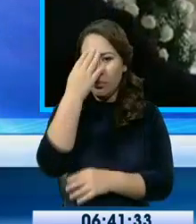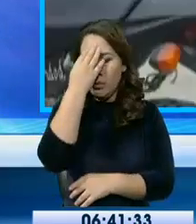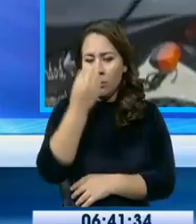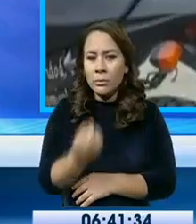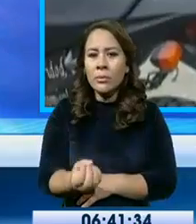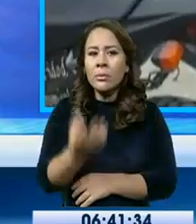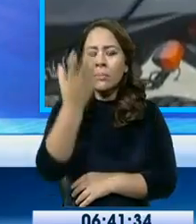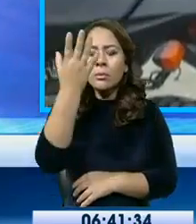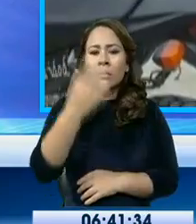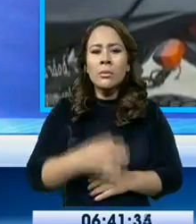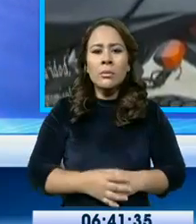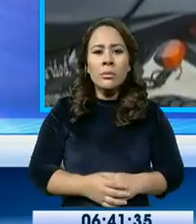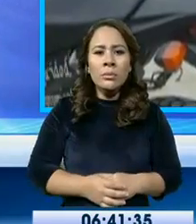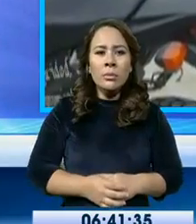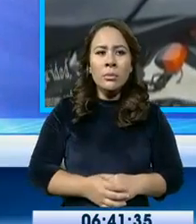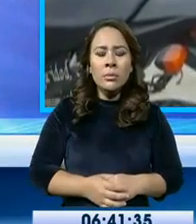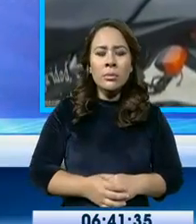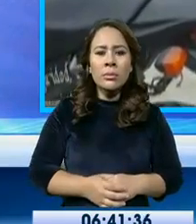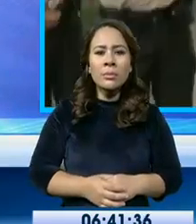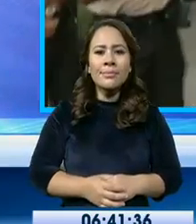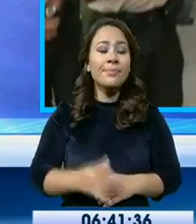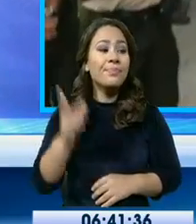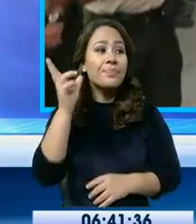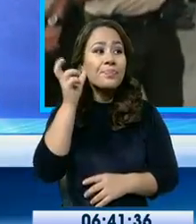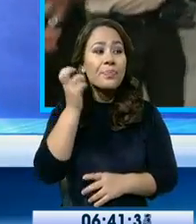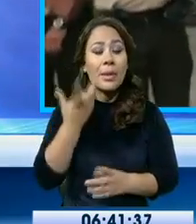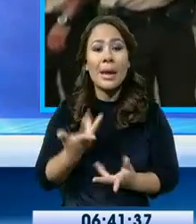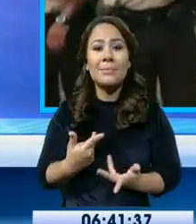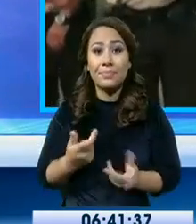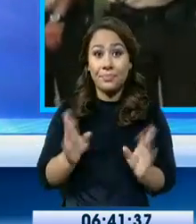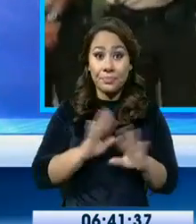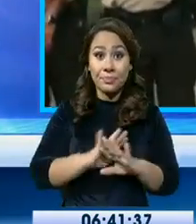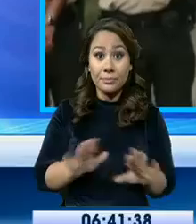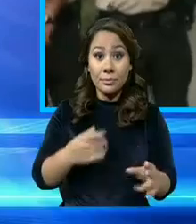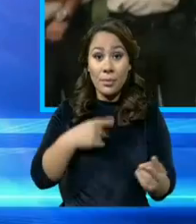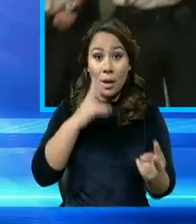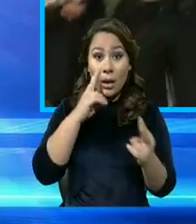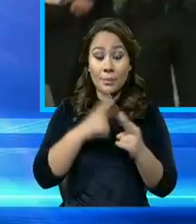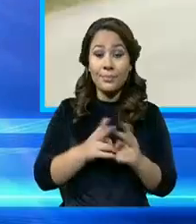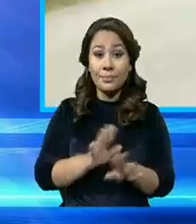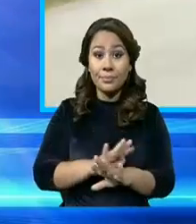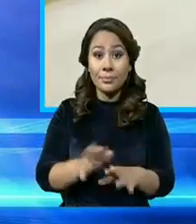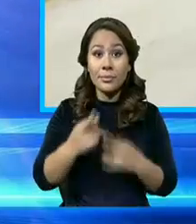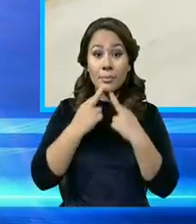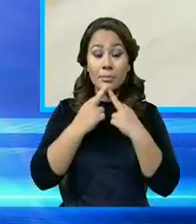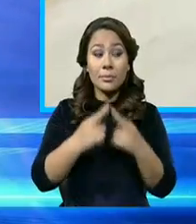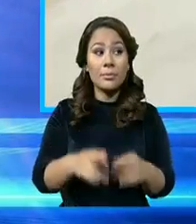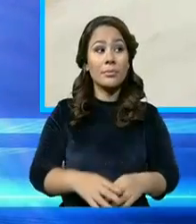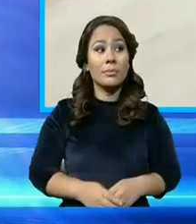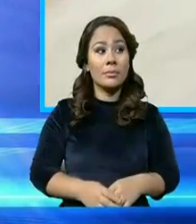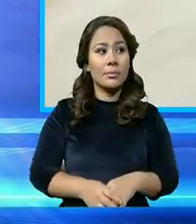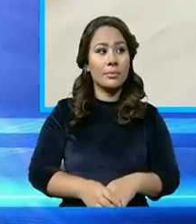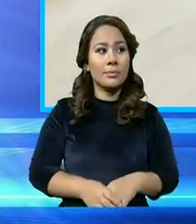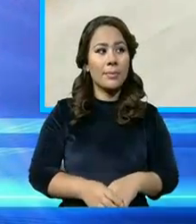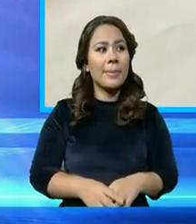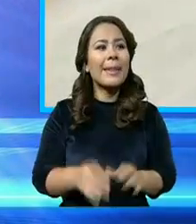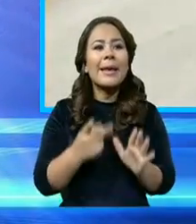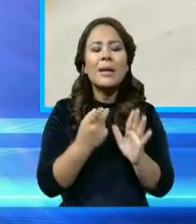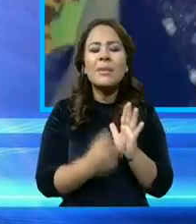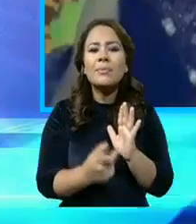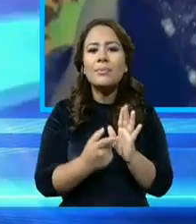días. Quisiéramos conocer exactamente si ya ha trascendido el resultado de la autopsia que se está